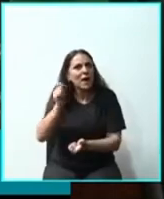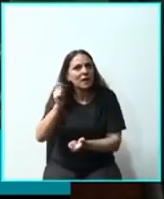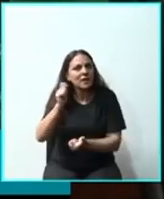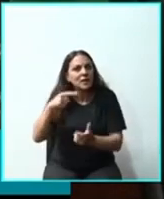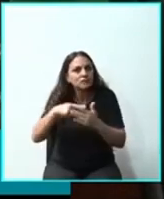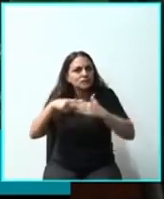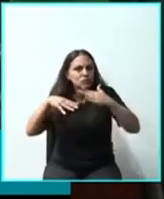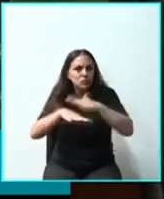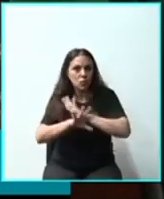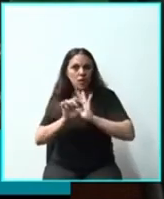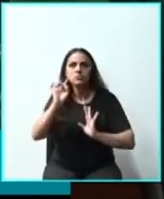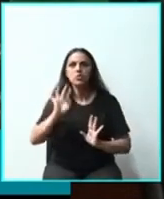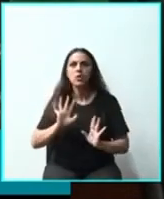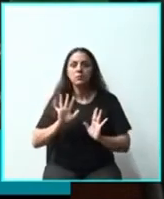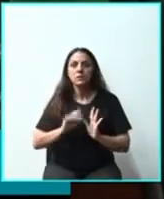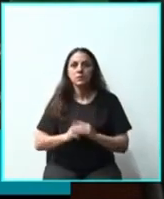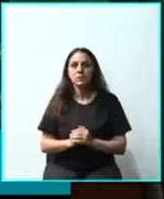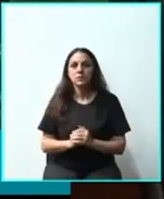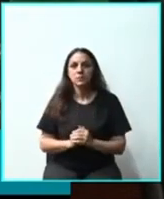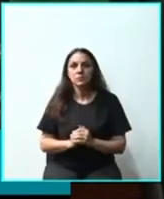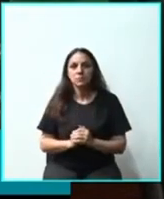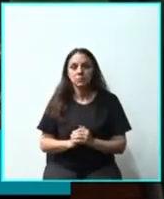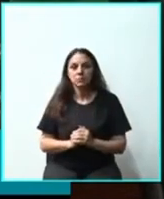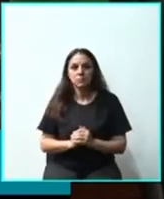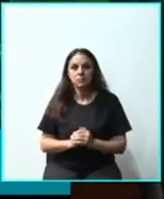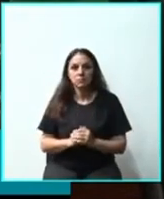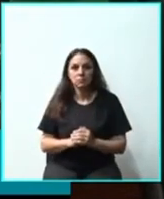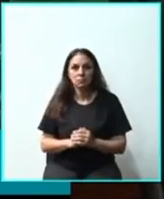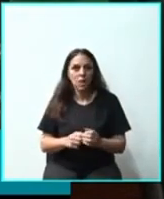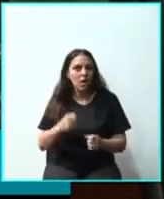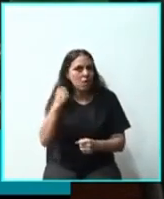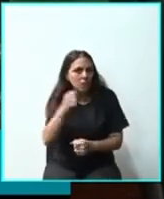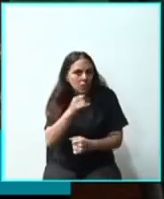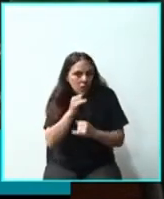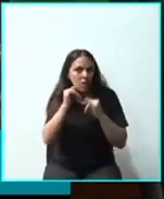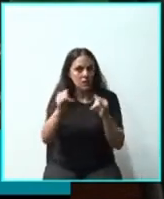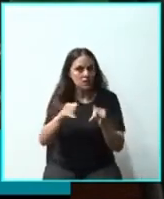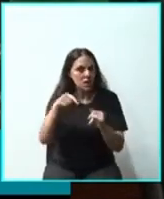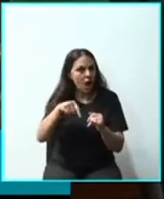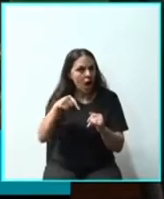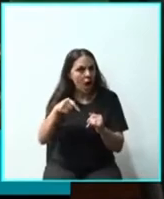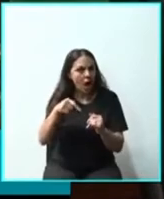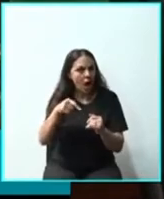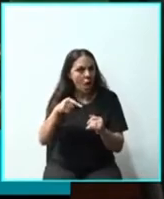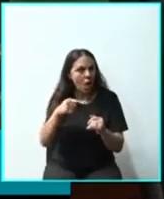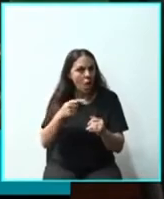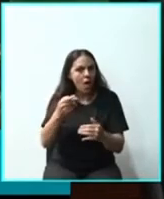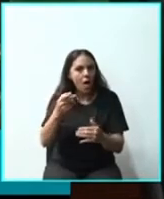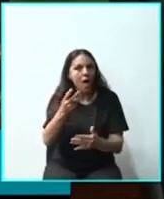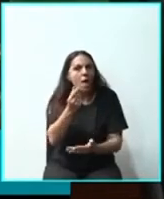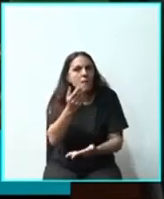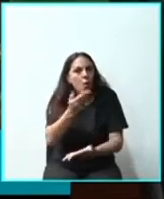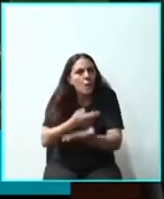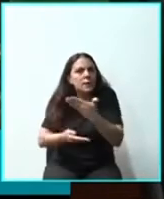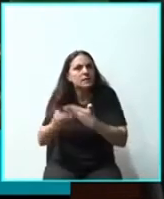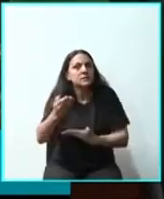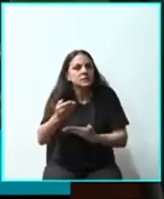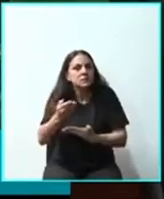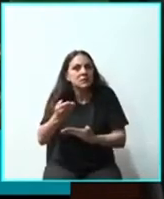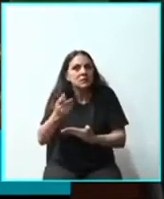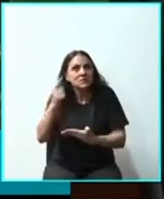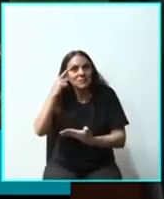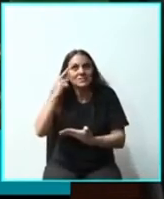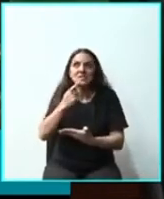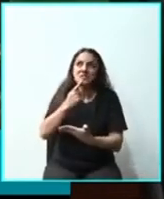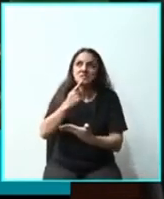de Buenos Aires. Y vale la pena decirlo, en tiempos en que la coparticipación se pone en duda y en que los